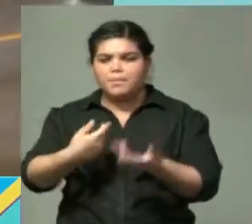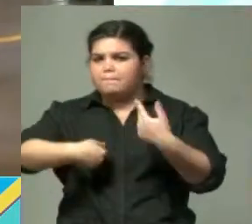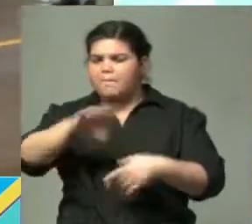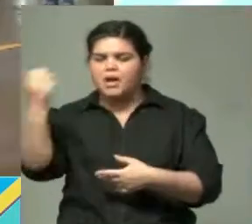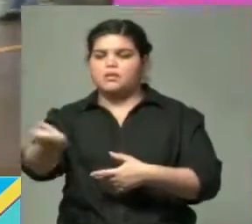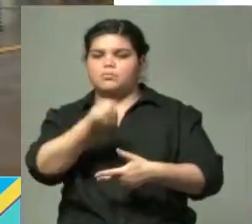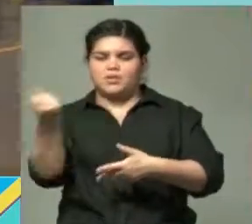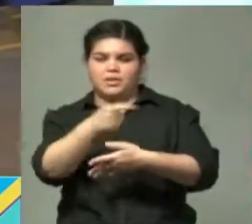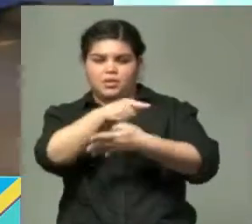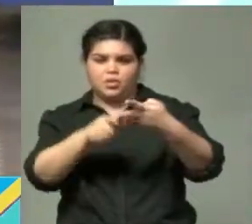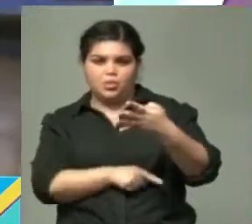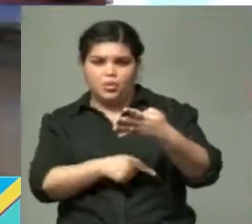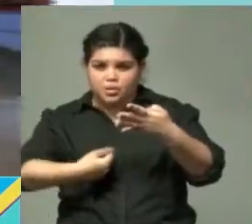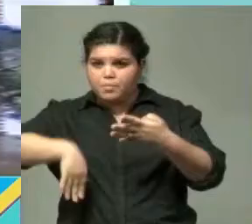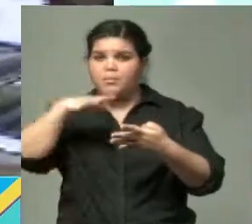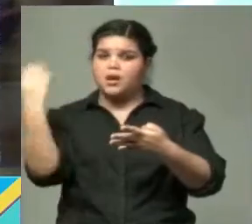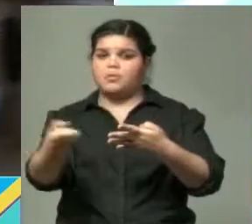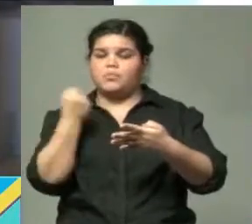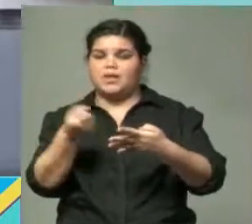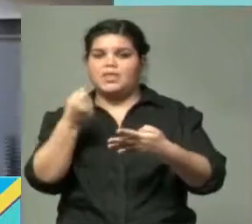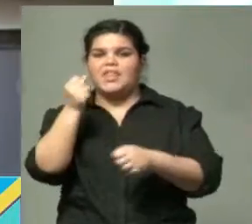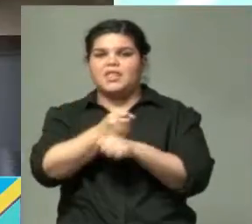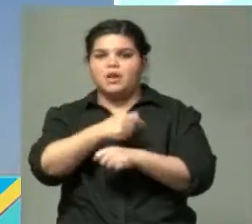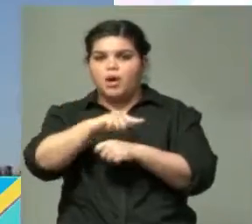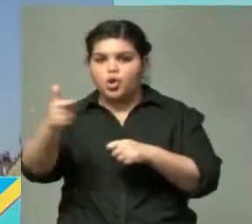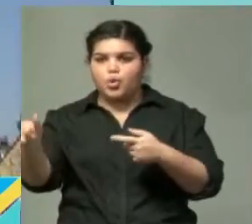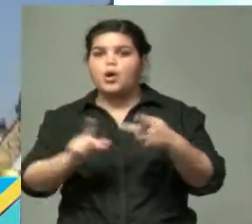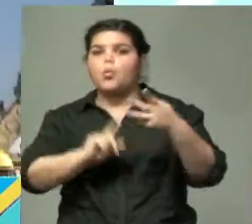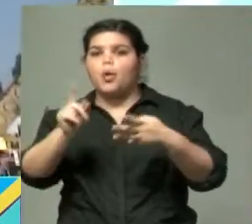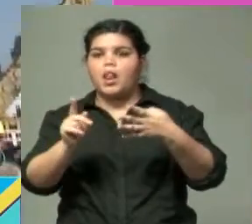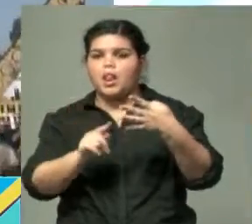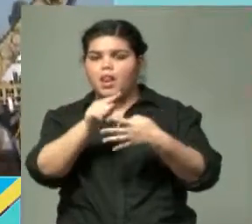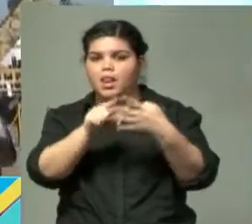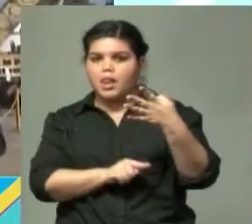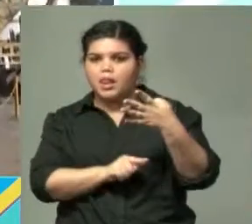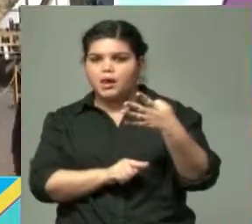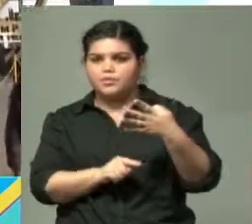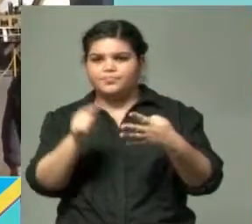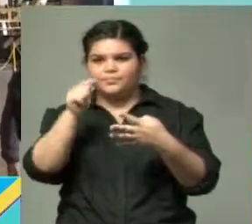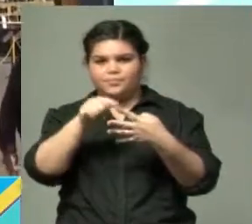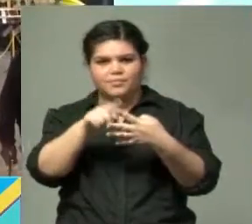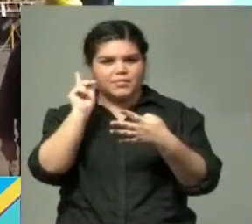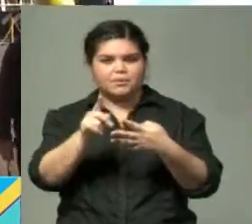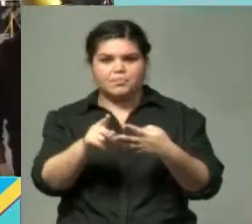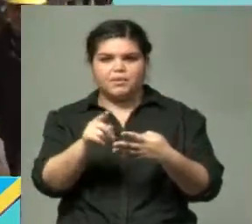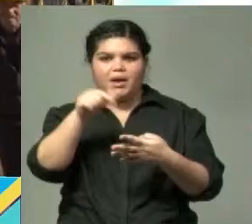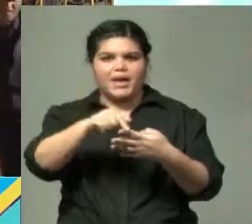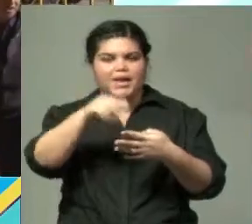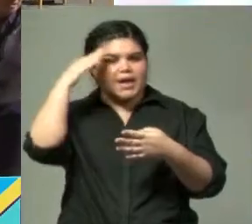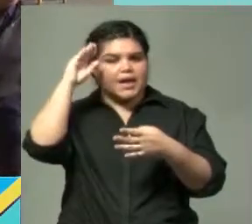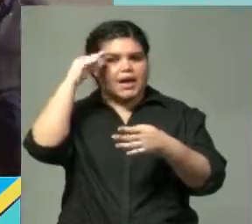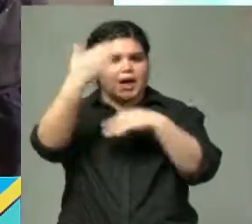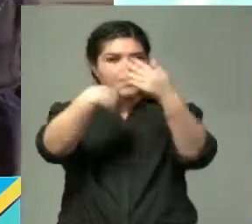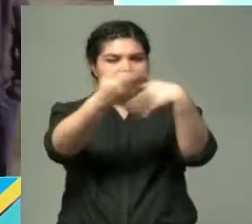de, o sea, el que más explica la situación de desempleo es el tema de el estructural, la diferencia de capacitación entre